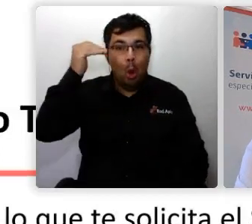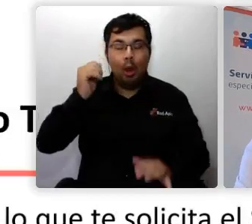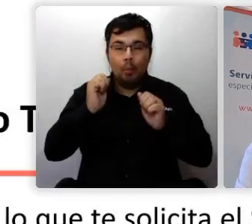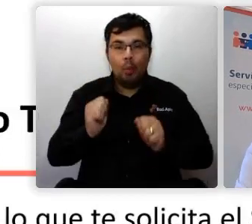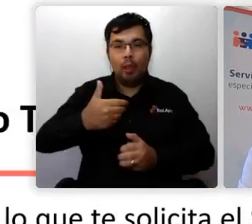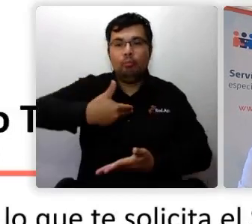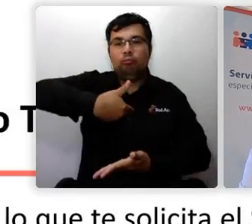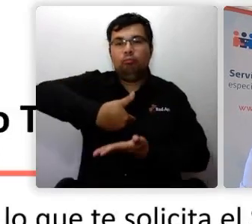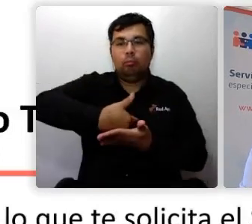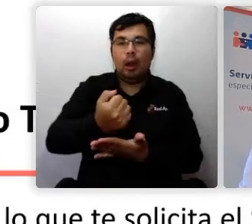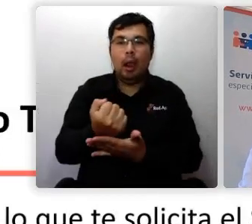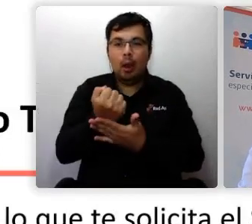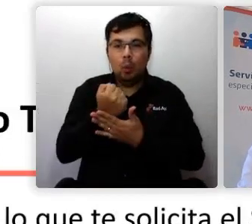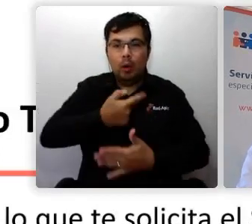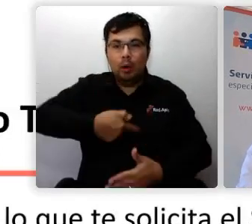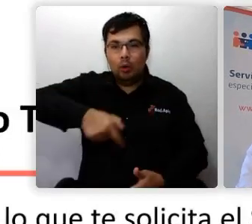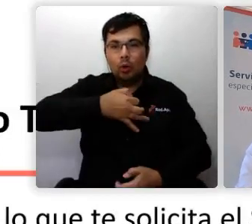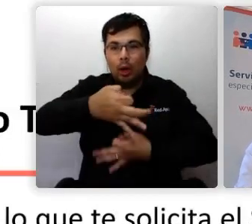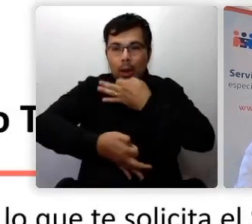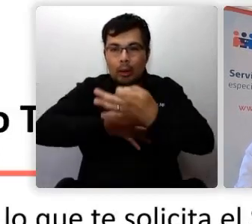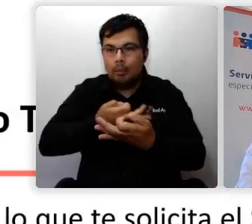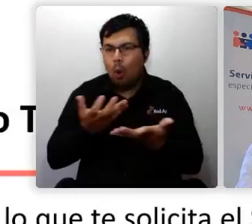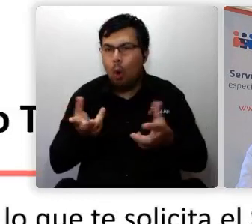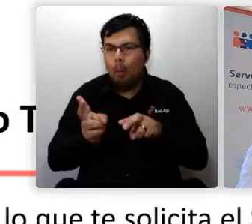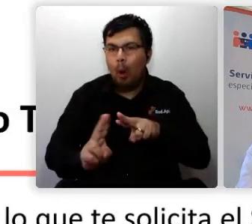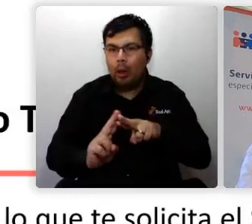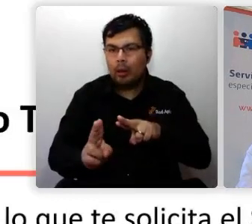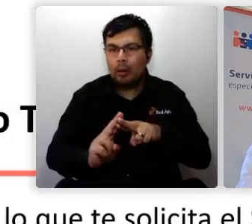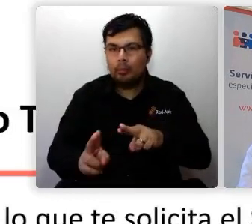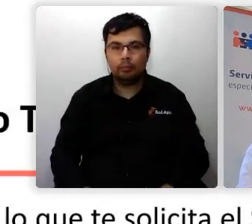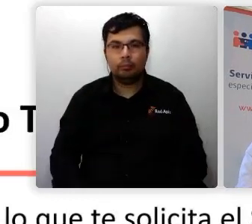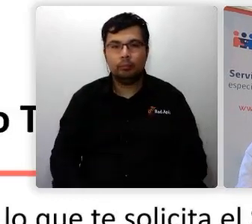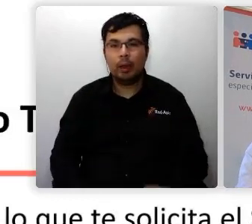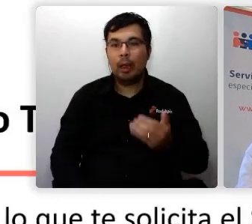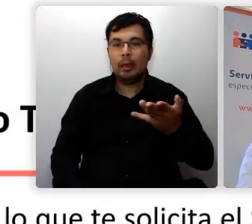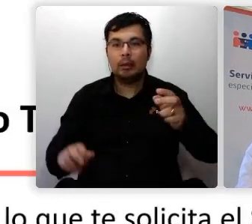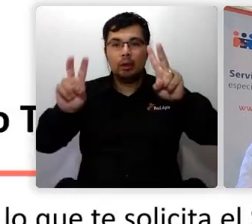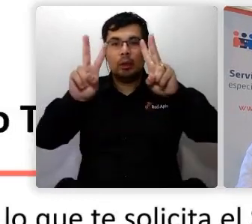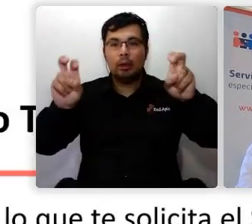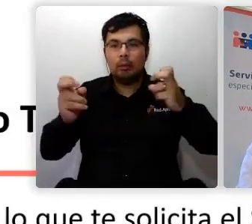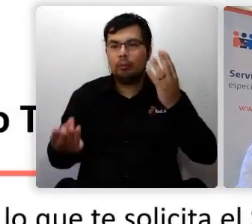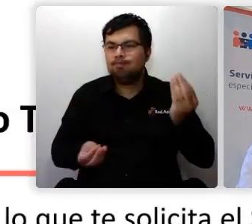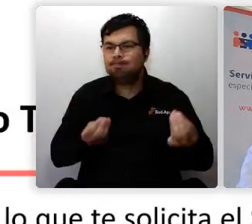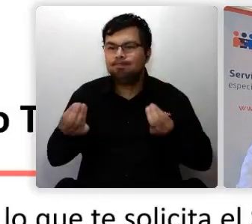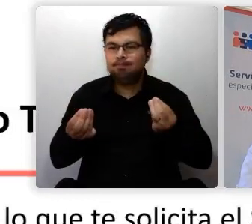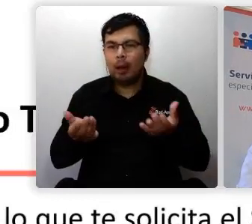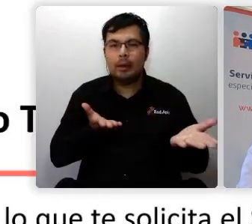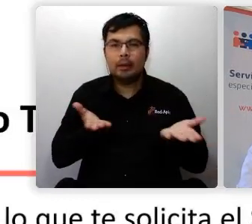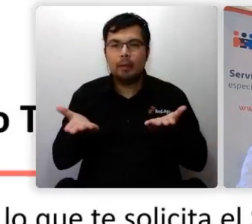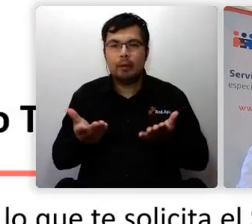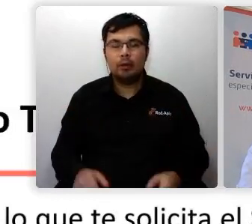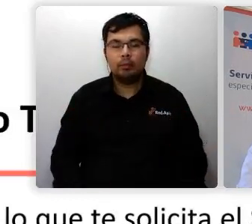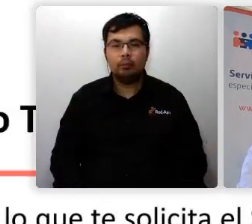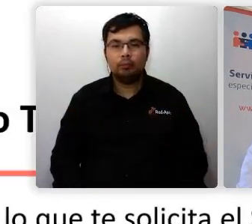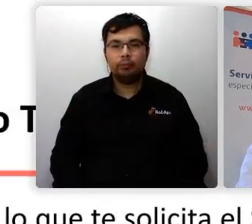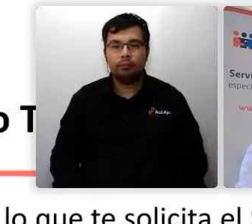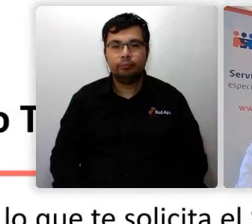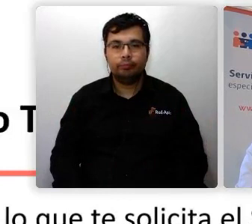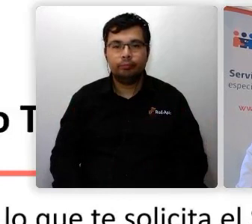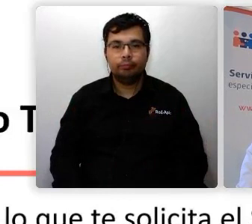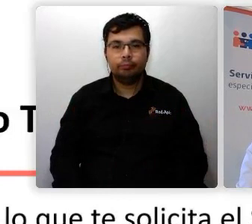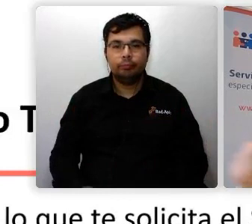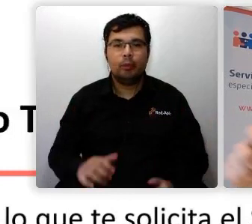y nosotros le decimos qué hacer. Eso es en términos bien generales en qué consiste este servicio. Por ejemplo, se